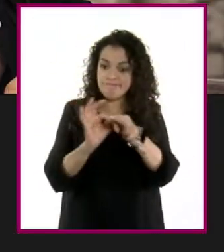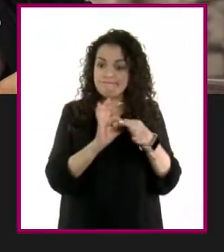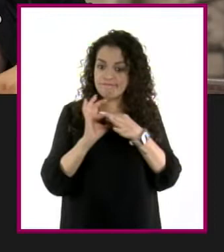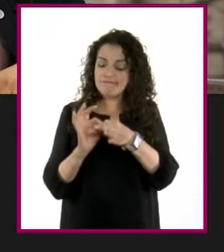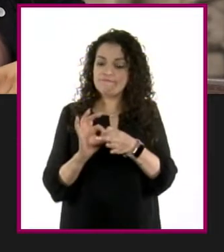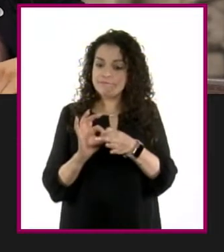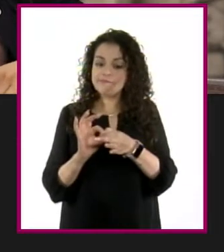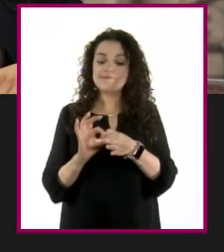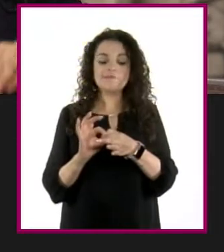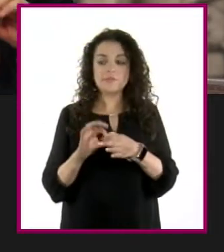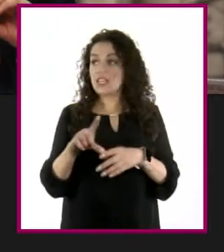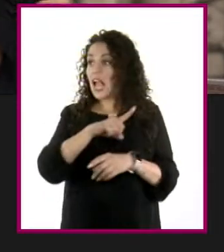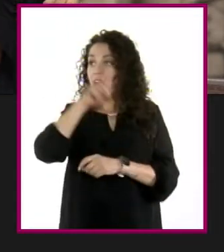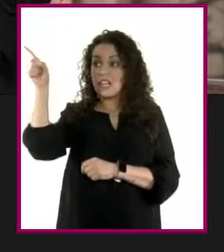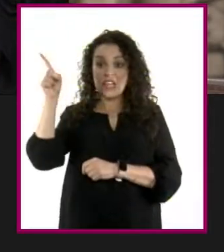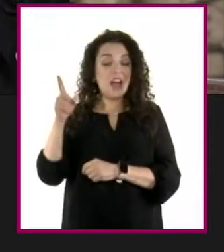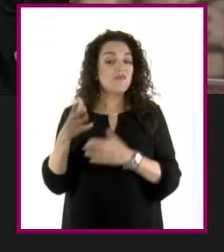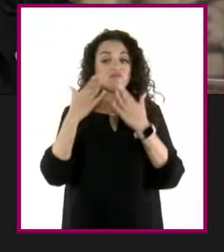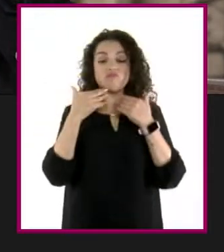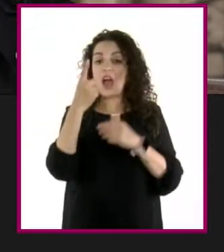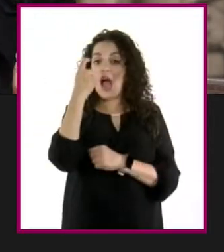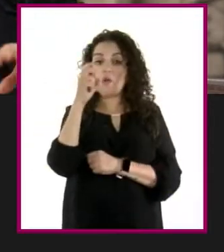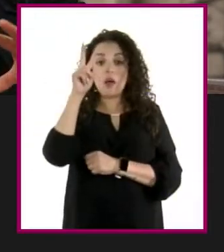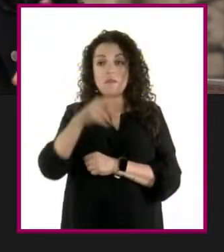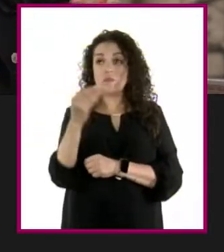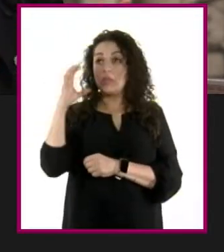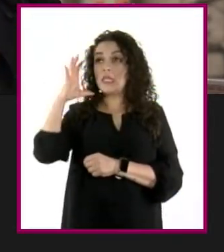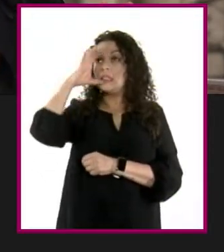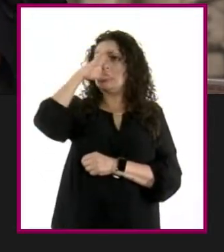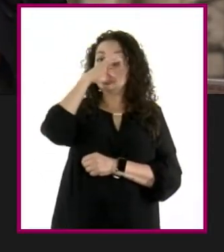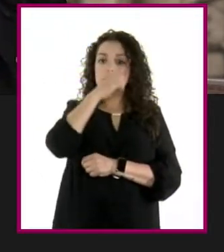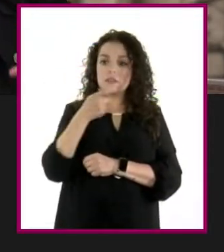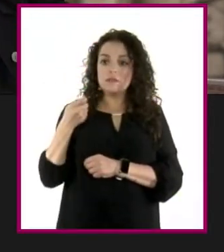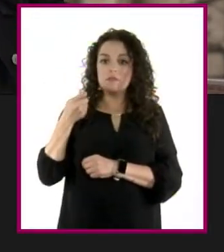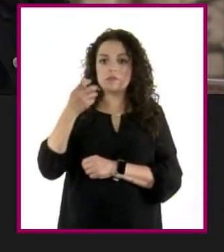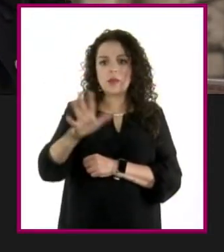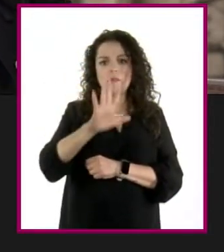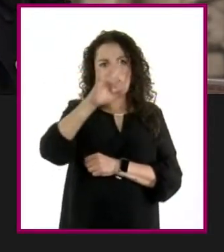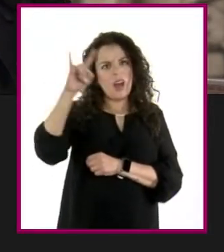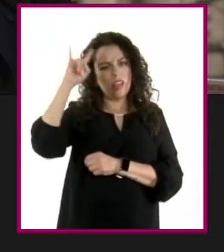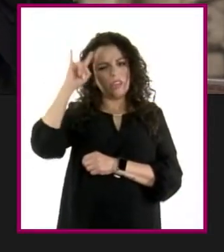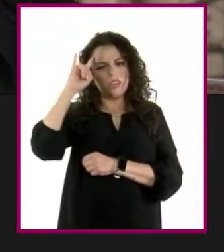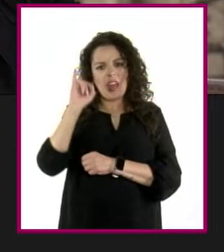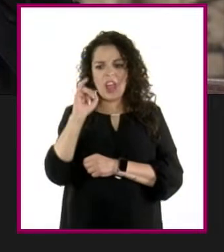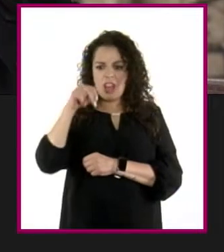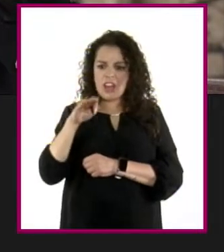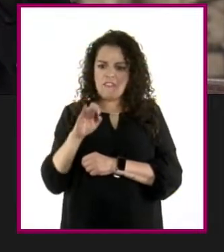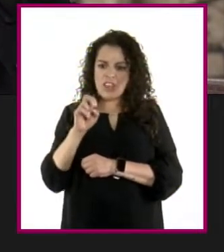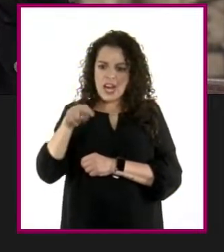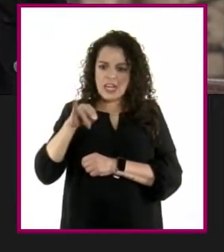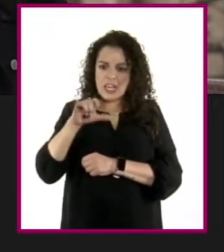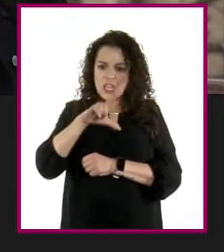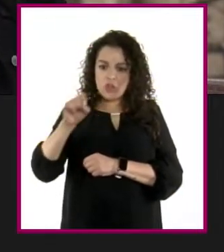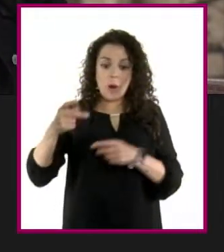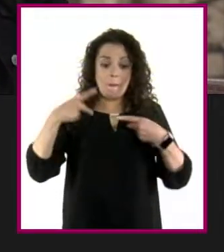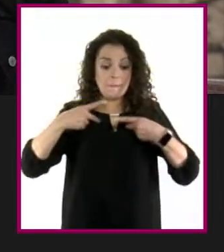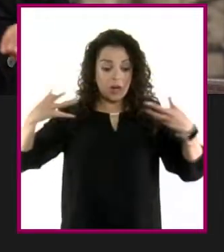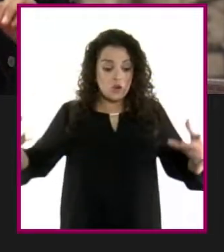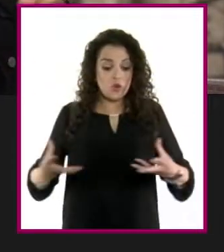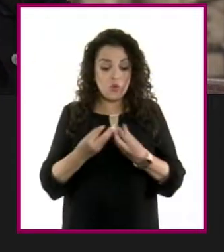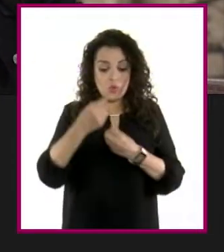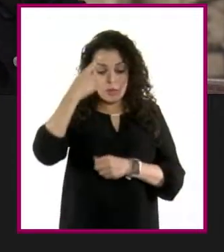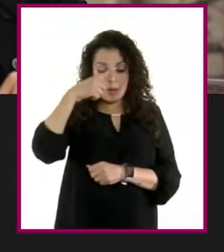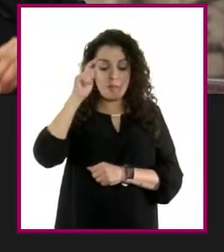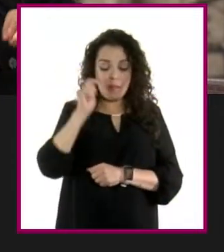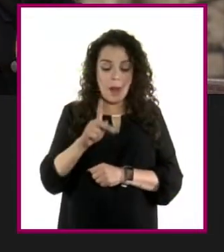Fíjate que allá casi no hay agua. Hace tanto calor que le dicen el infiernillo. Así que la gente se junta para hacer pozos y extraer agua.